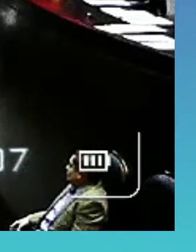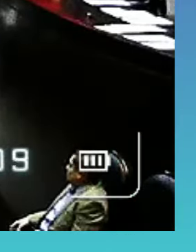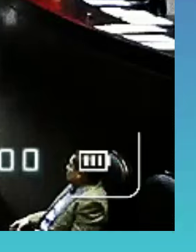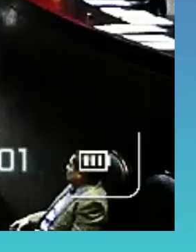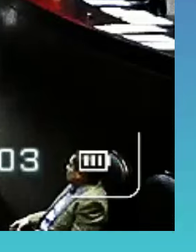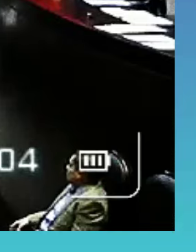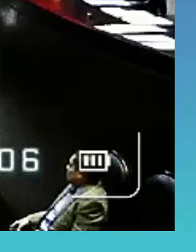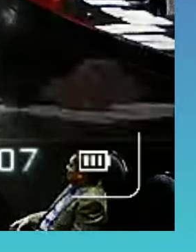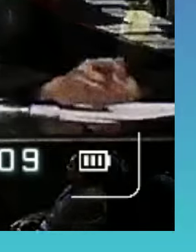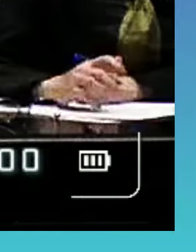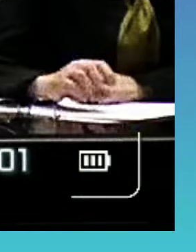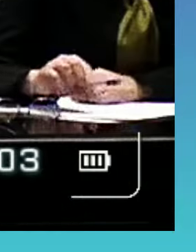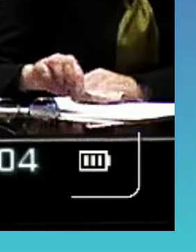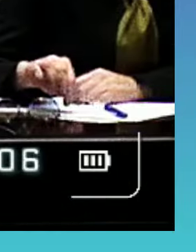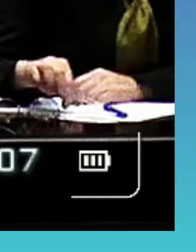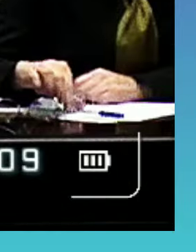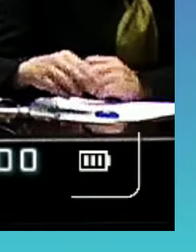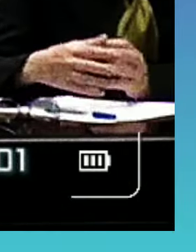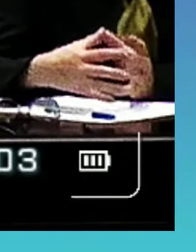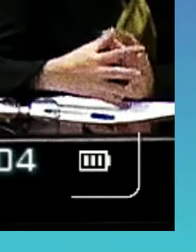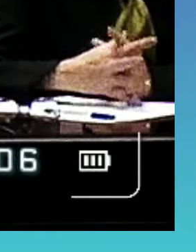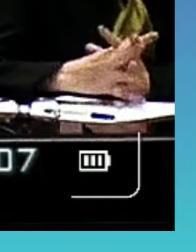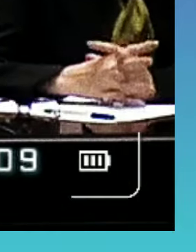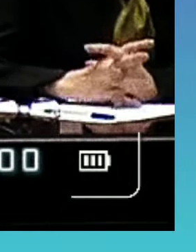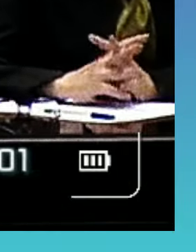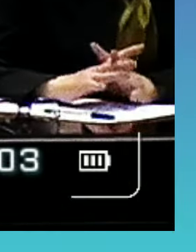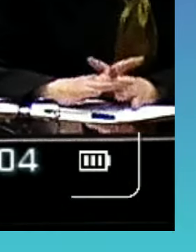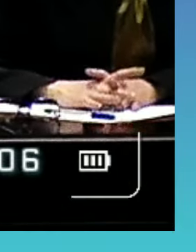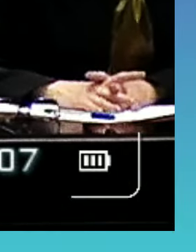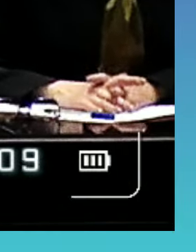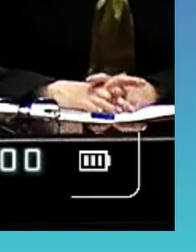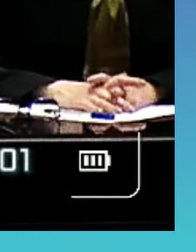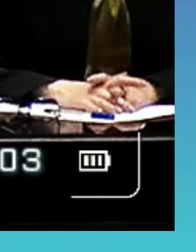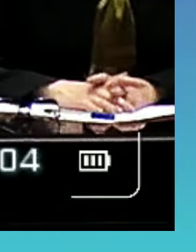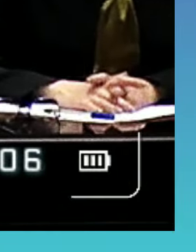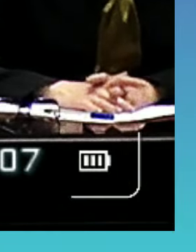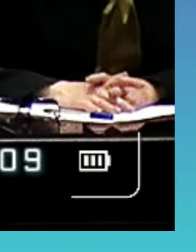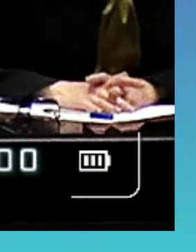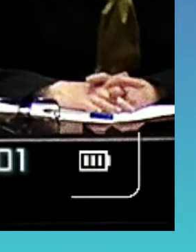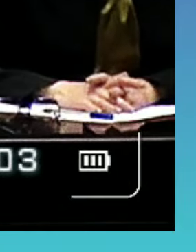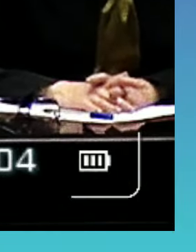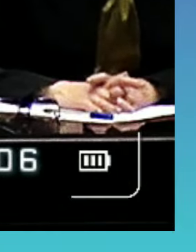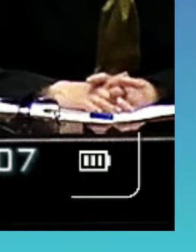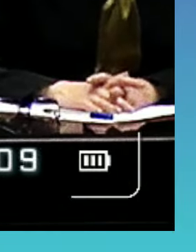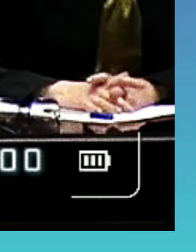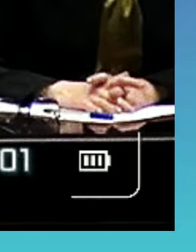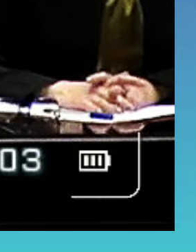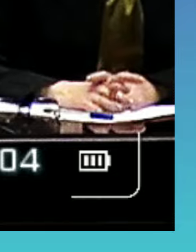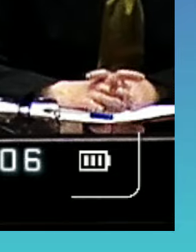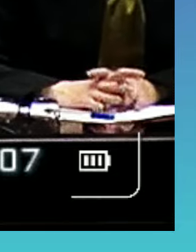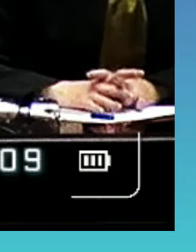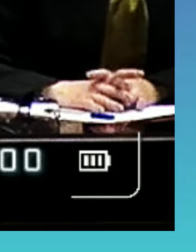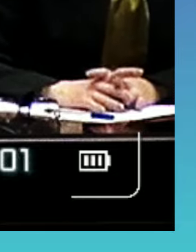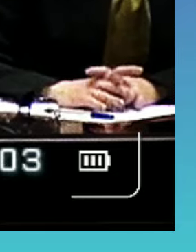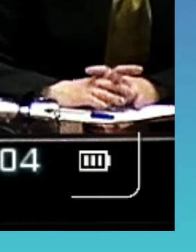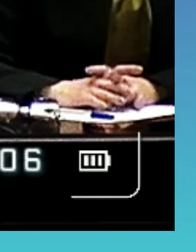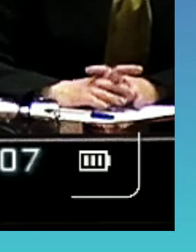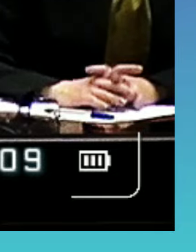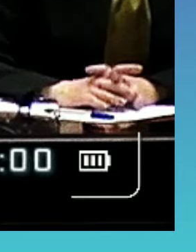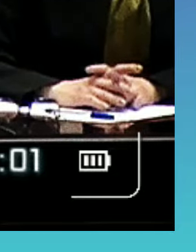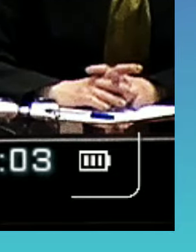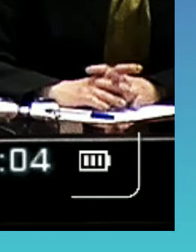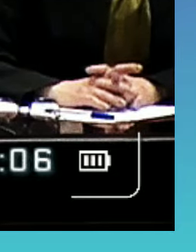Se acepta la solicitud y se consulta a la Asamblea en votación económica. Se admite que la Secretaría pueda leer estas